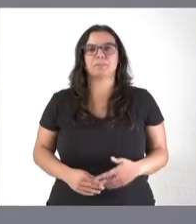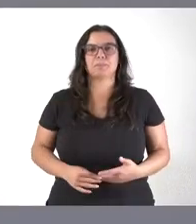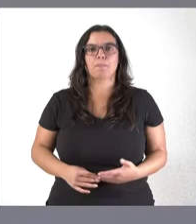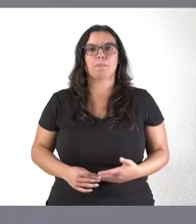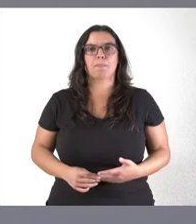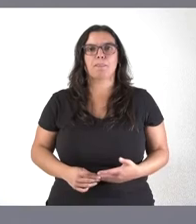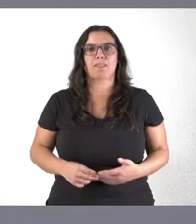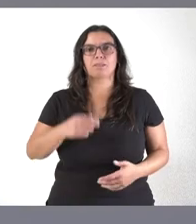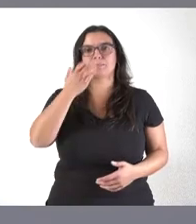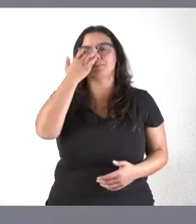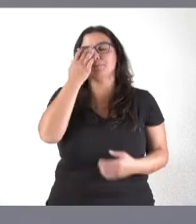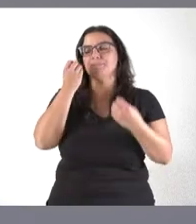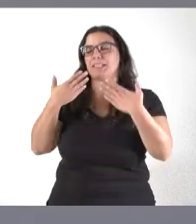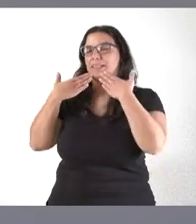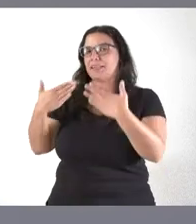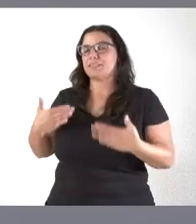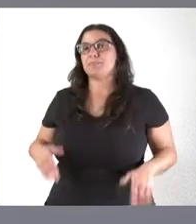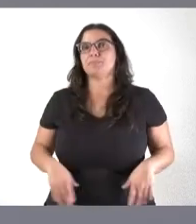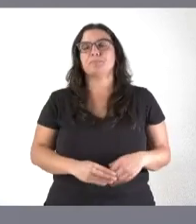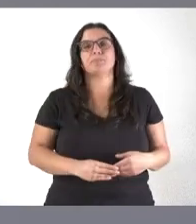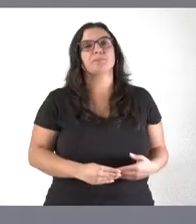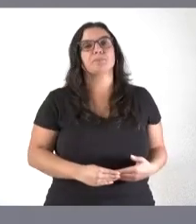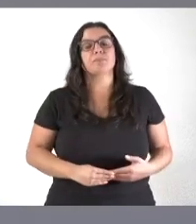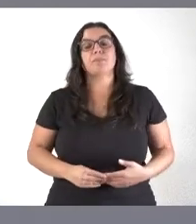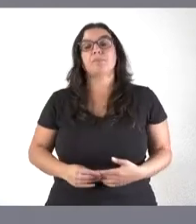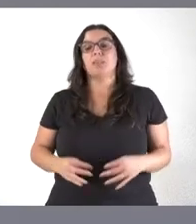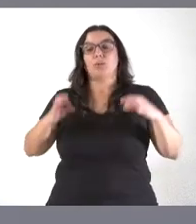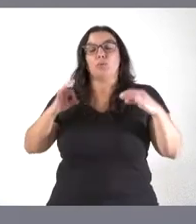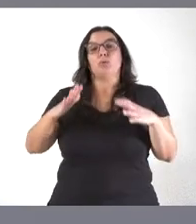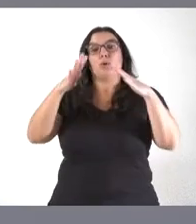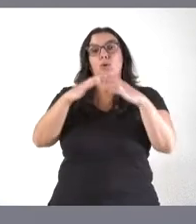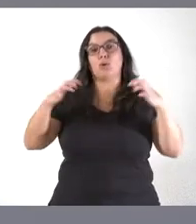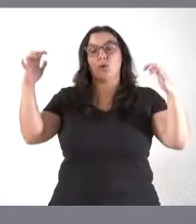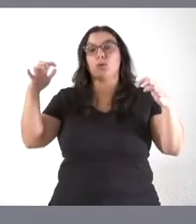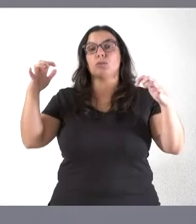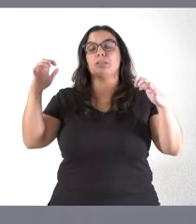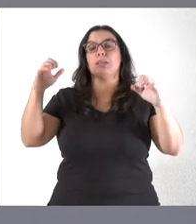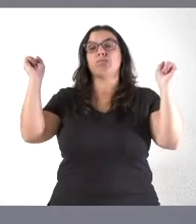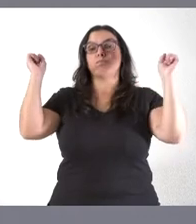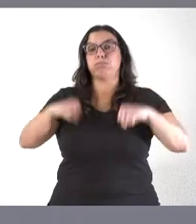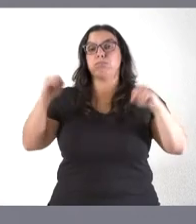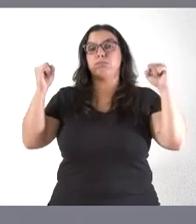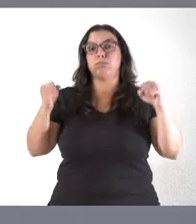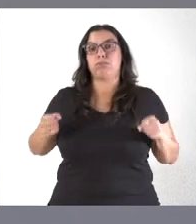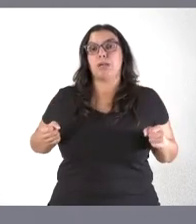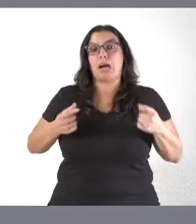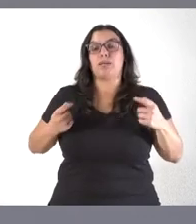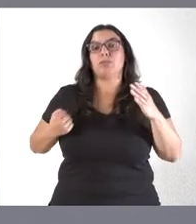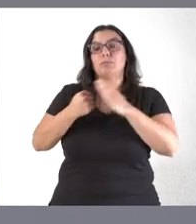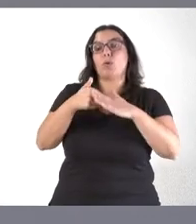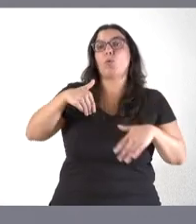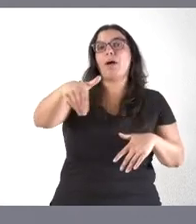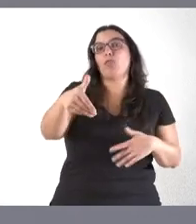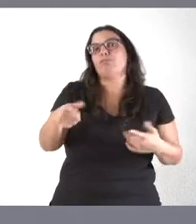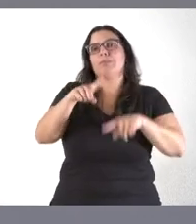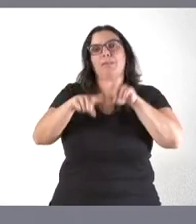Pues muy bien muchas gracias bueno el momento en que las Cortes prueban el techo de gasto lo tendrá que definir las Cortes porque lógicamente